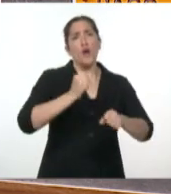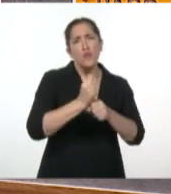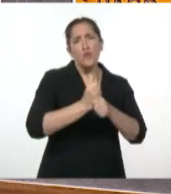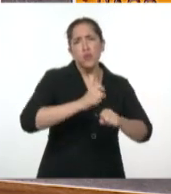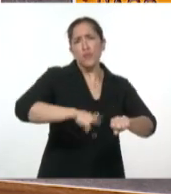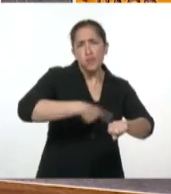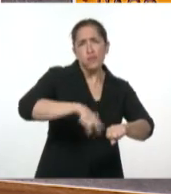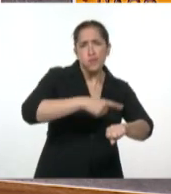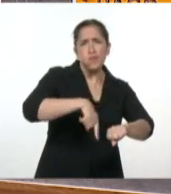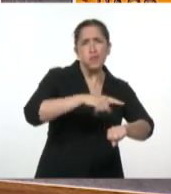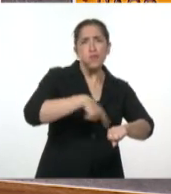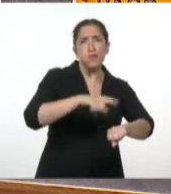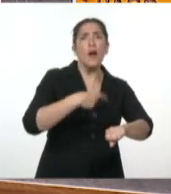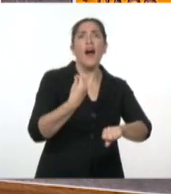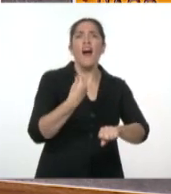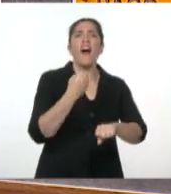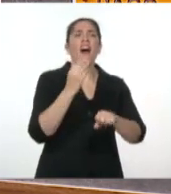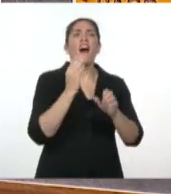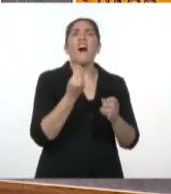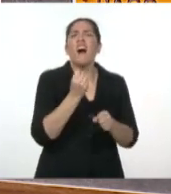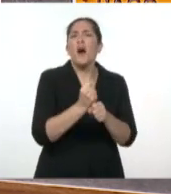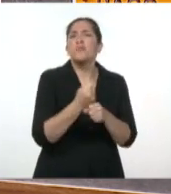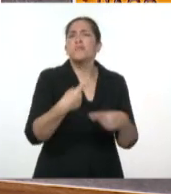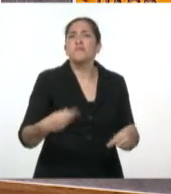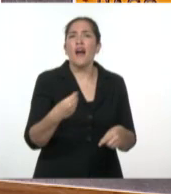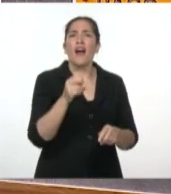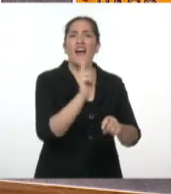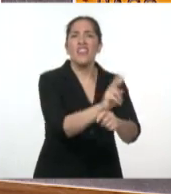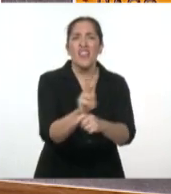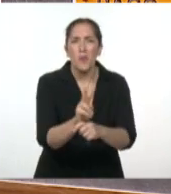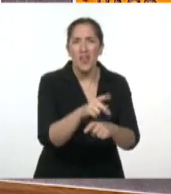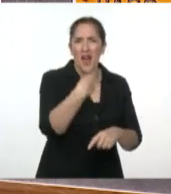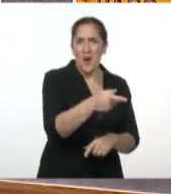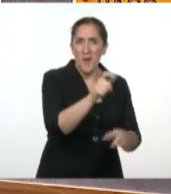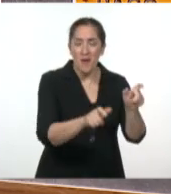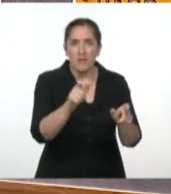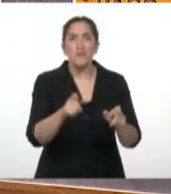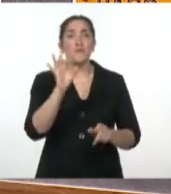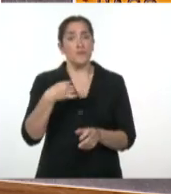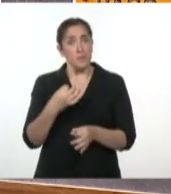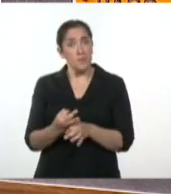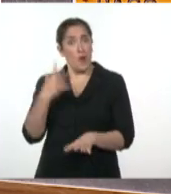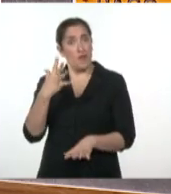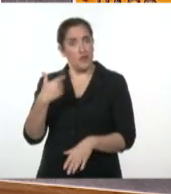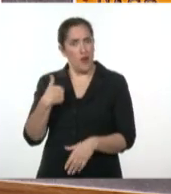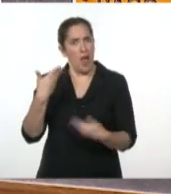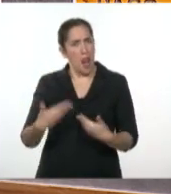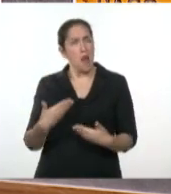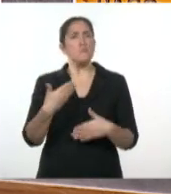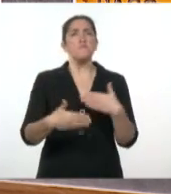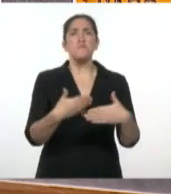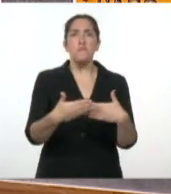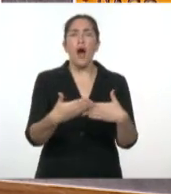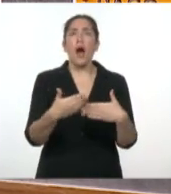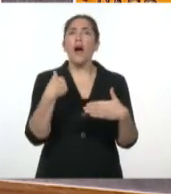veces se dedica a la tarea del cuidado. Claro. También en los mismos trabajos, incluso profesionales, la mujer muchas veces no accede a los